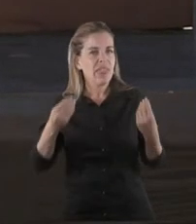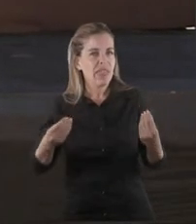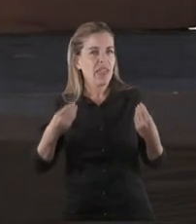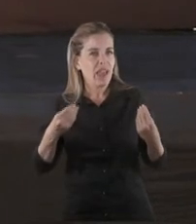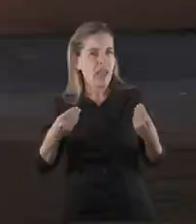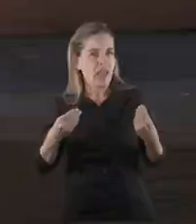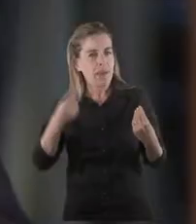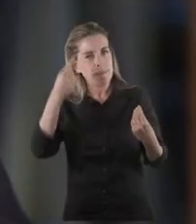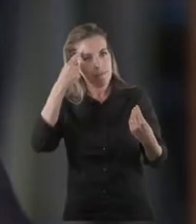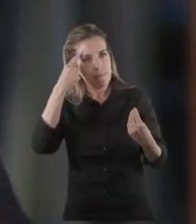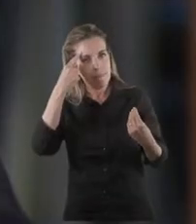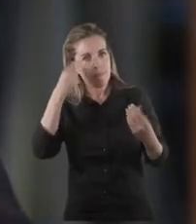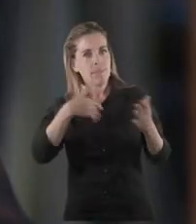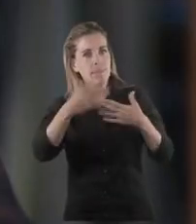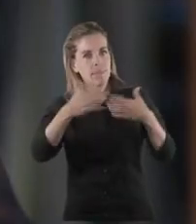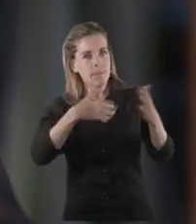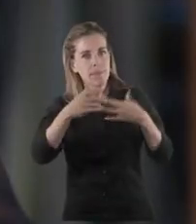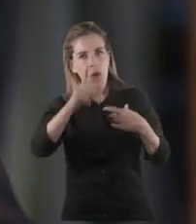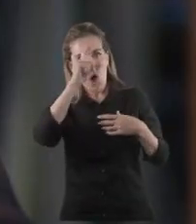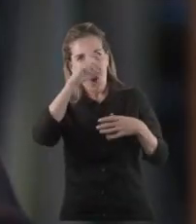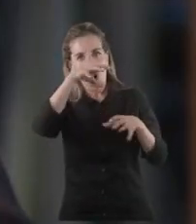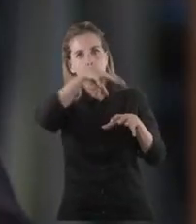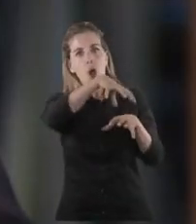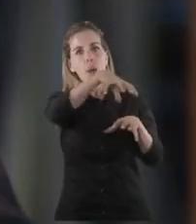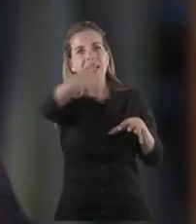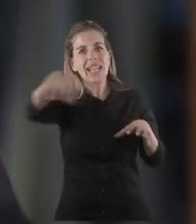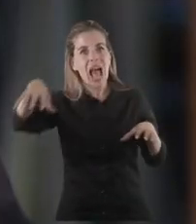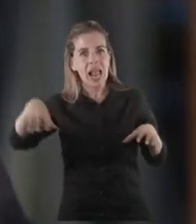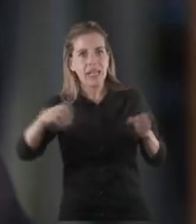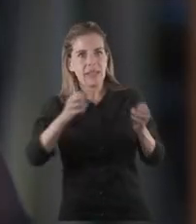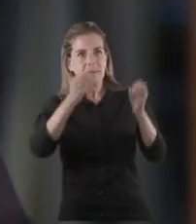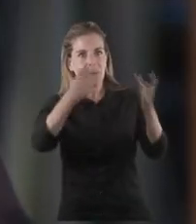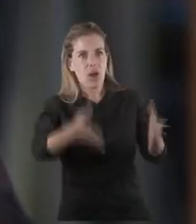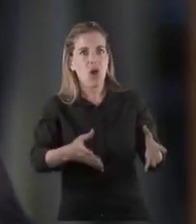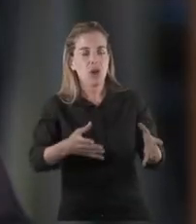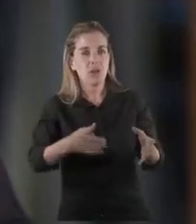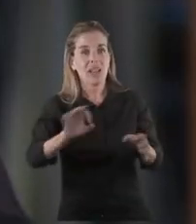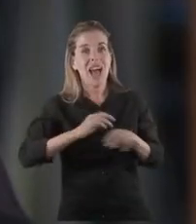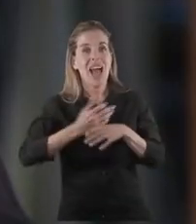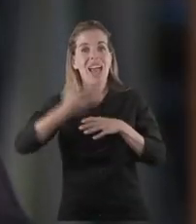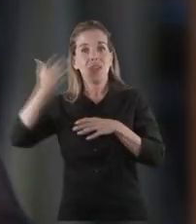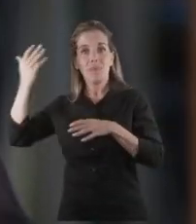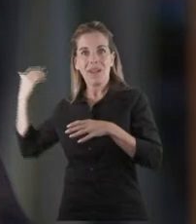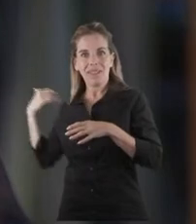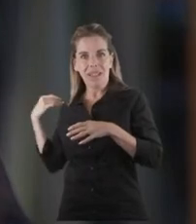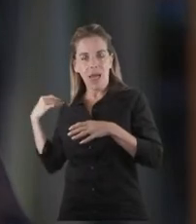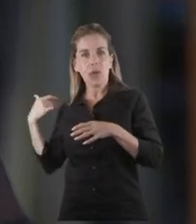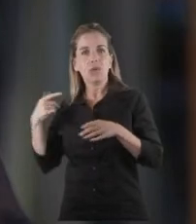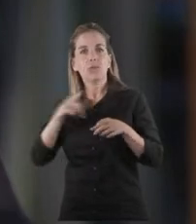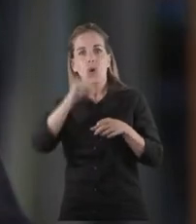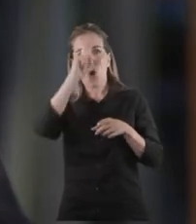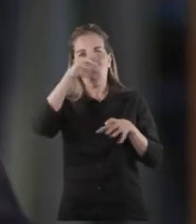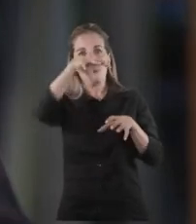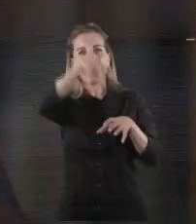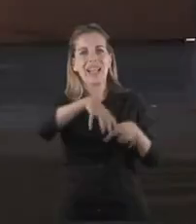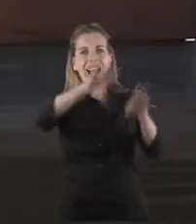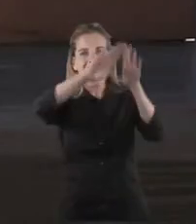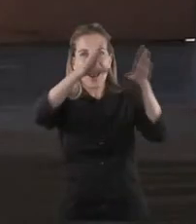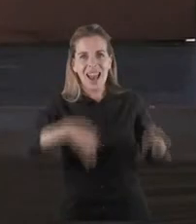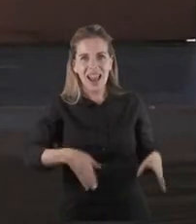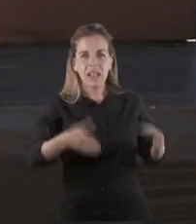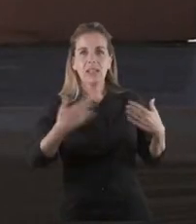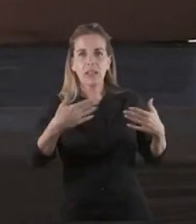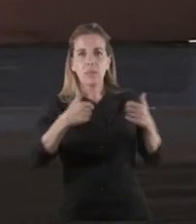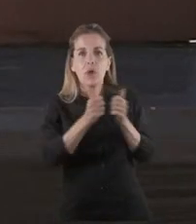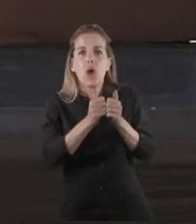en un hospital, en donde en el último año y en plena pandemia se pudo habilitar y poner en marcha una maternidad,